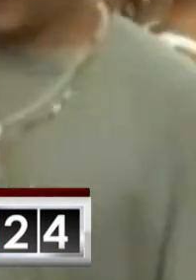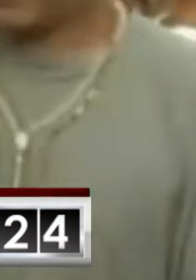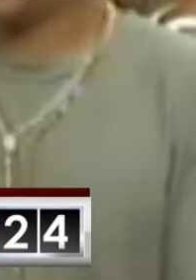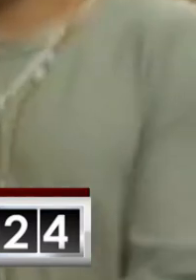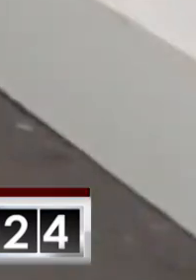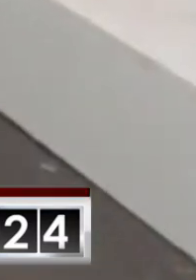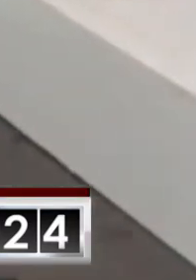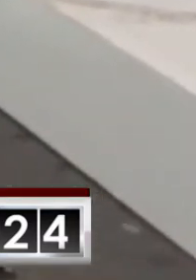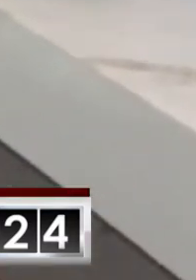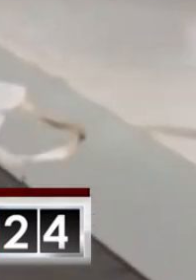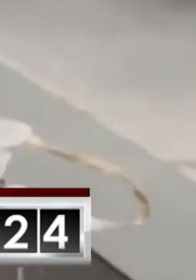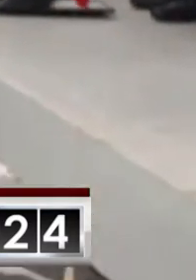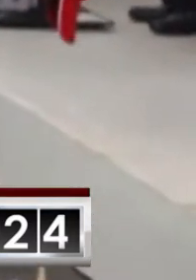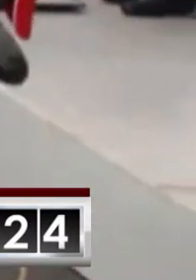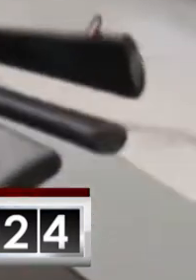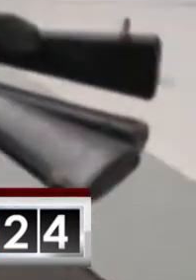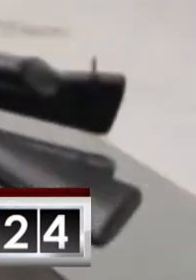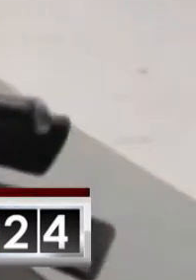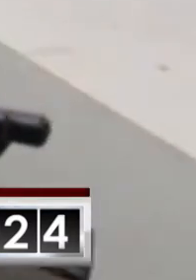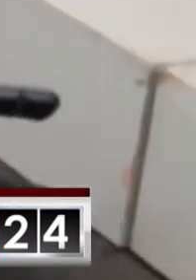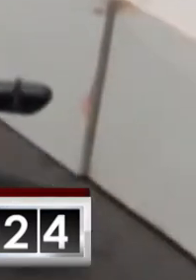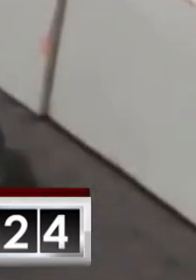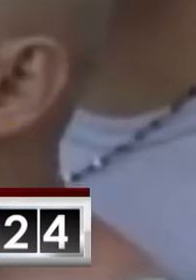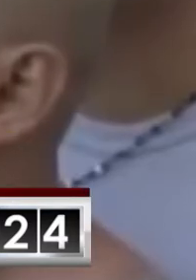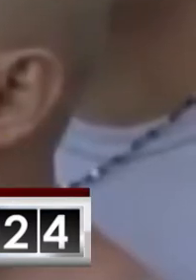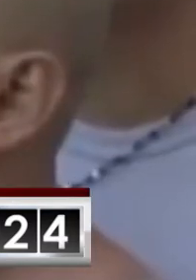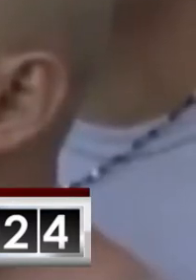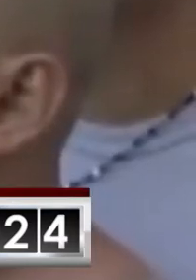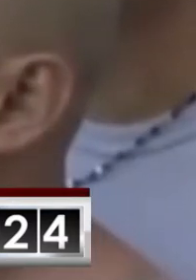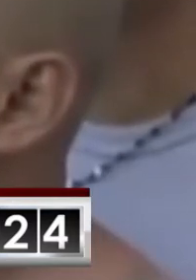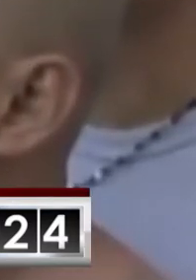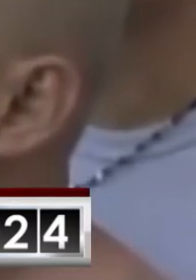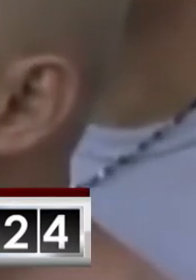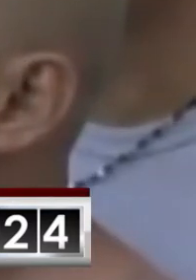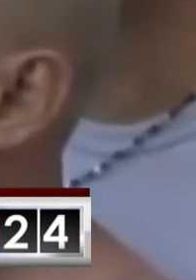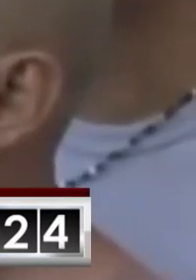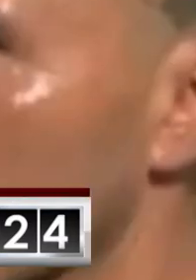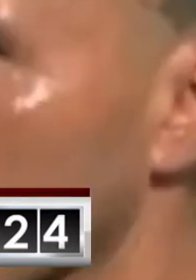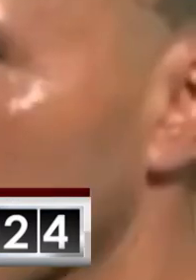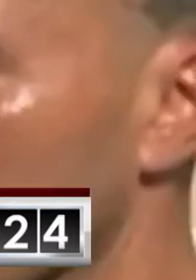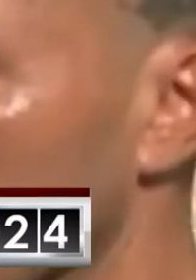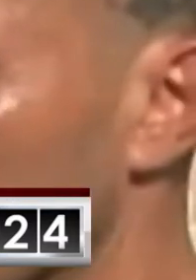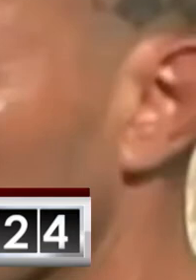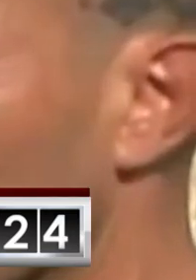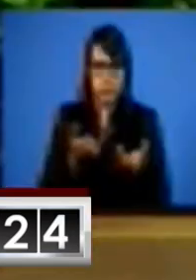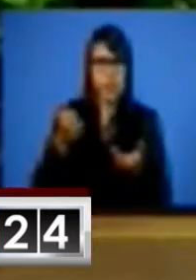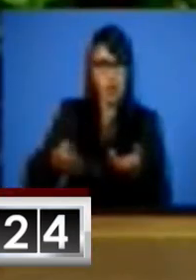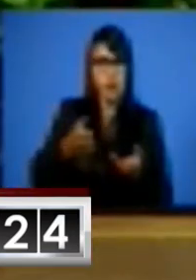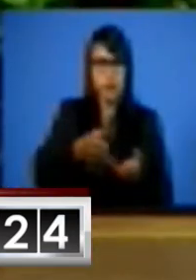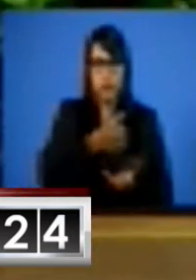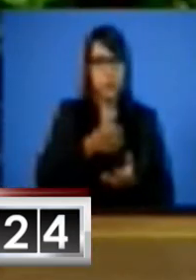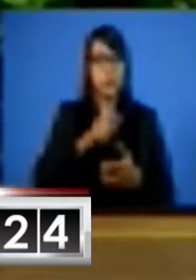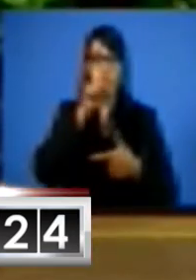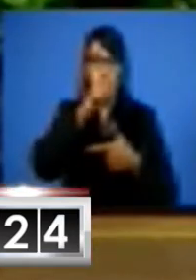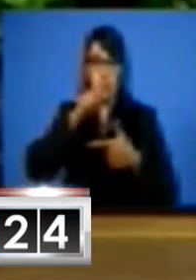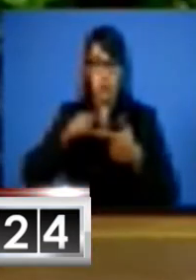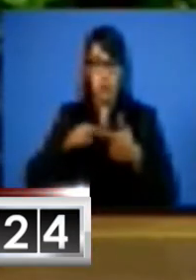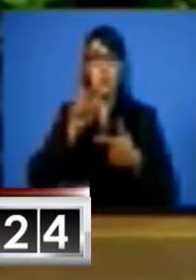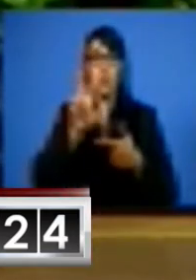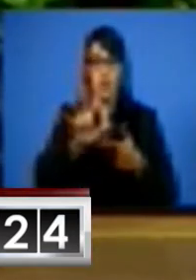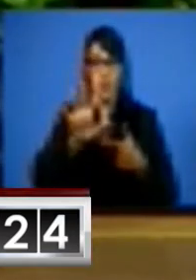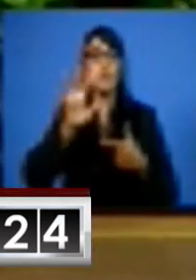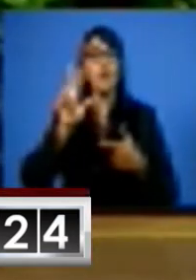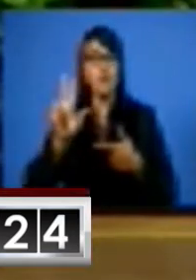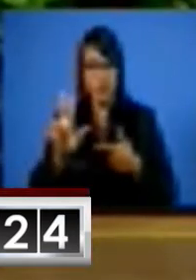con lo cual se han desmantelado mafias del crimen organizado hemos reducido en un 53 por ciento los